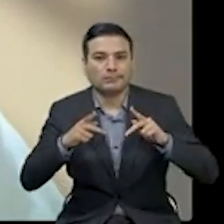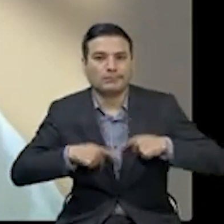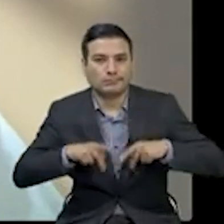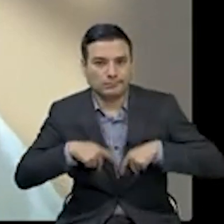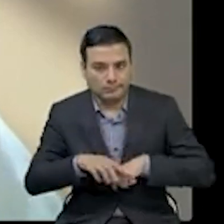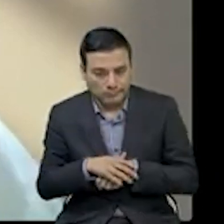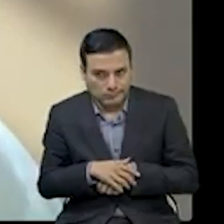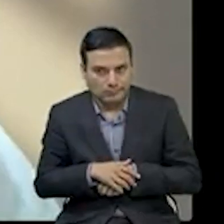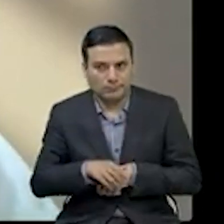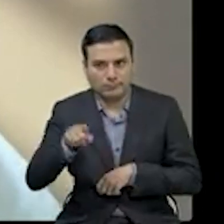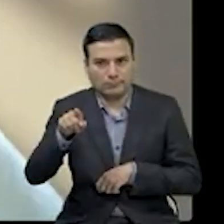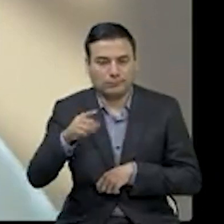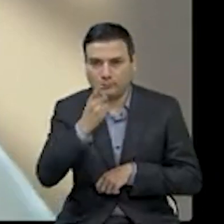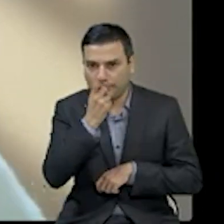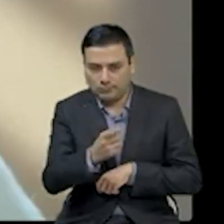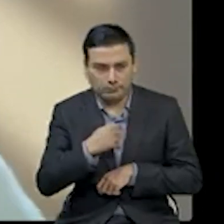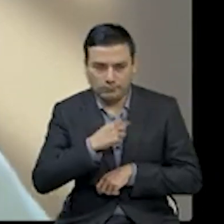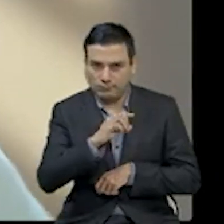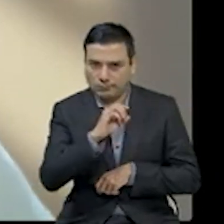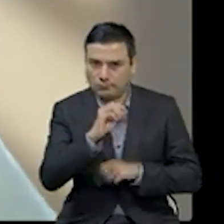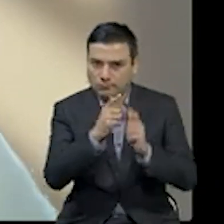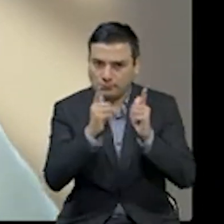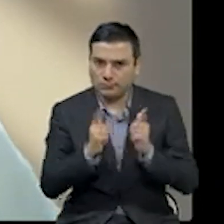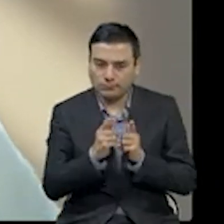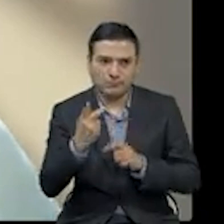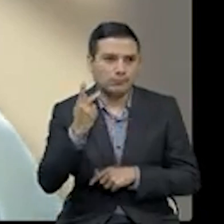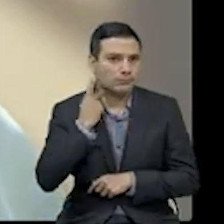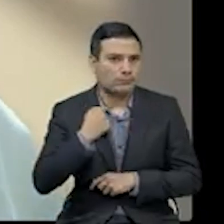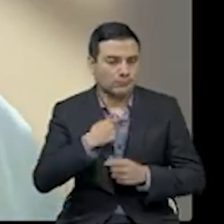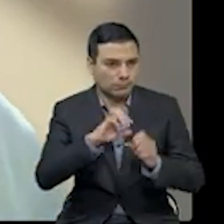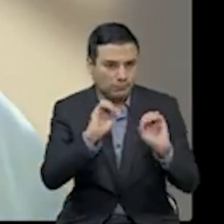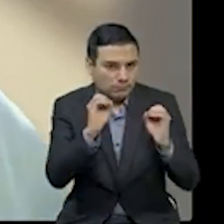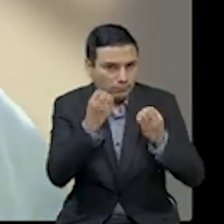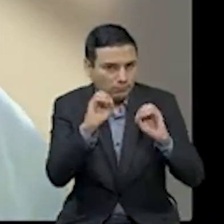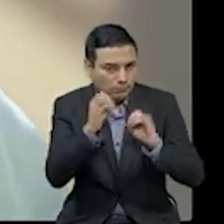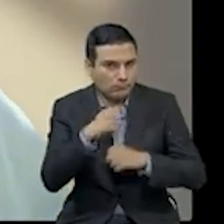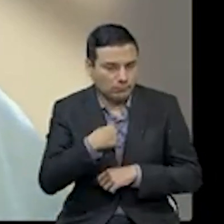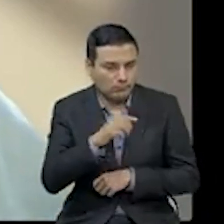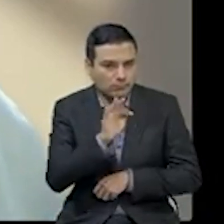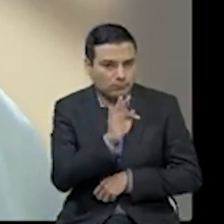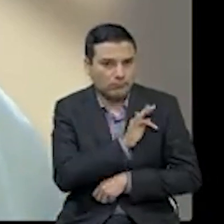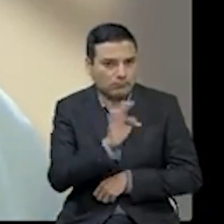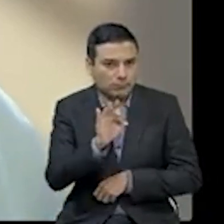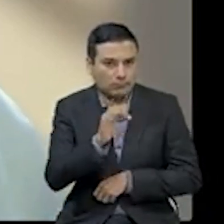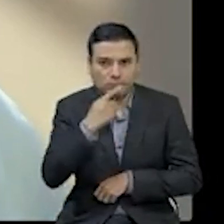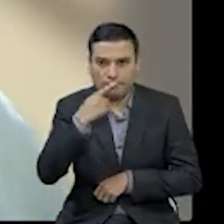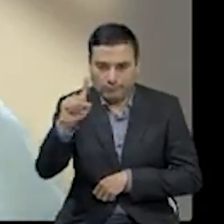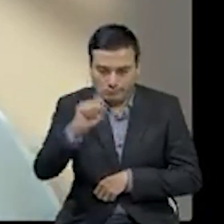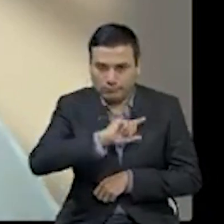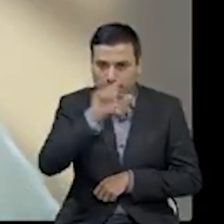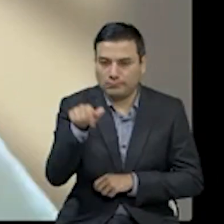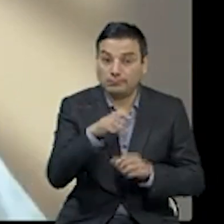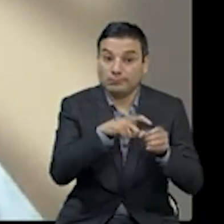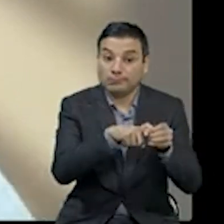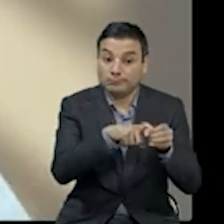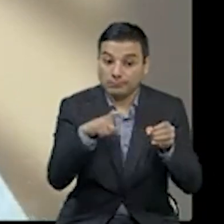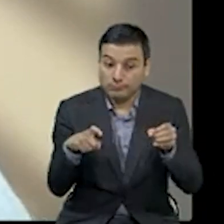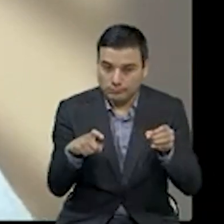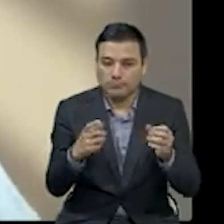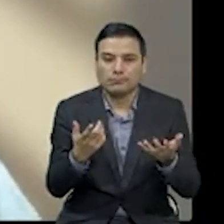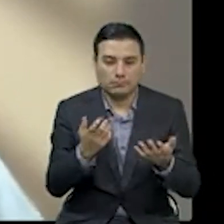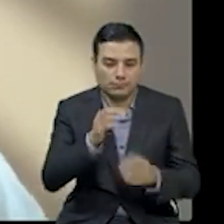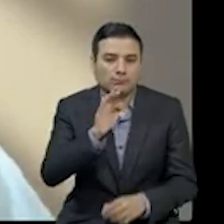y reclamaran no estarlo, pudieran darse de baja o hacer válida su no afiliación